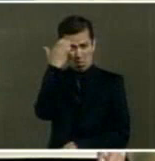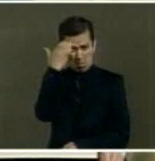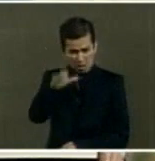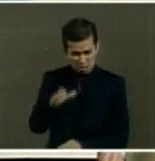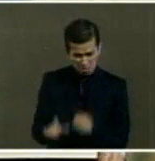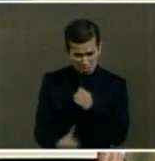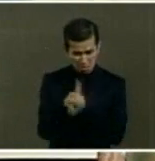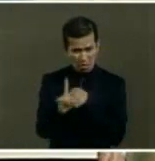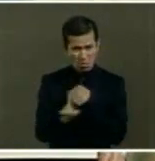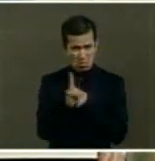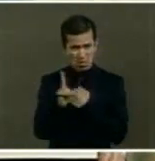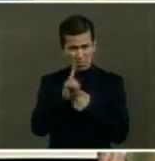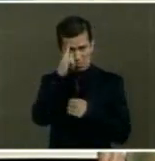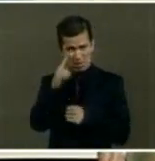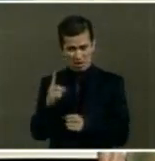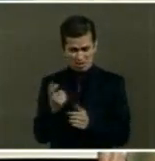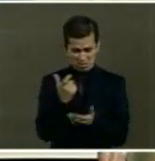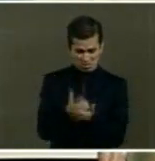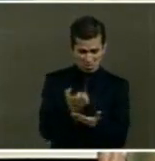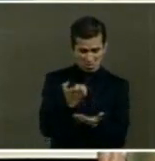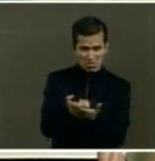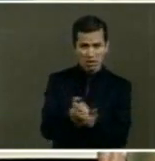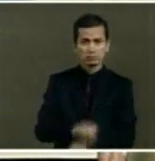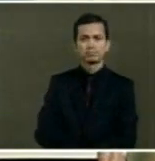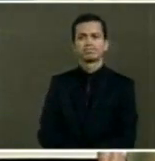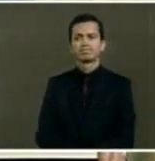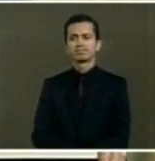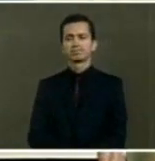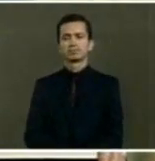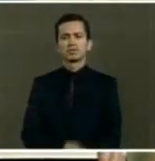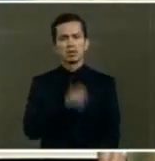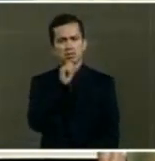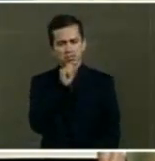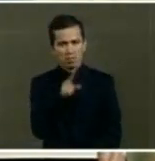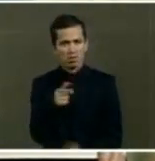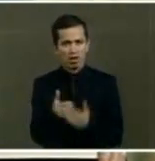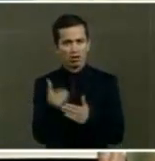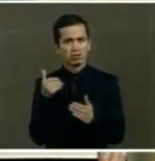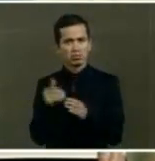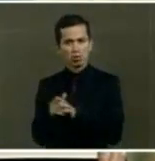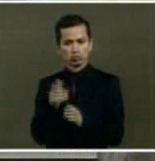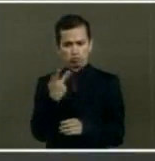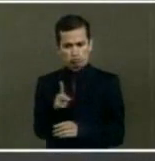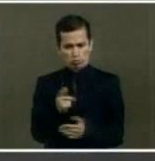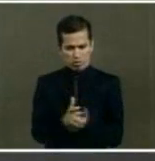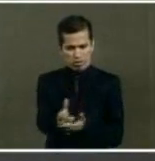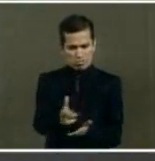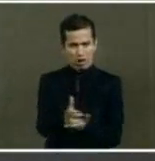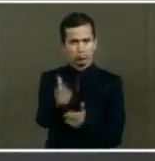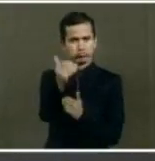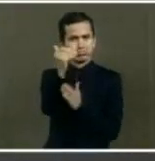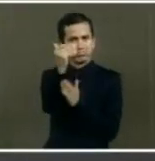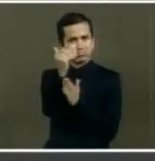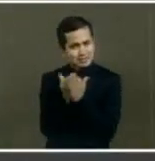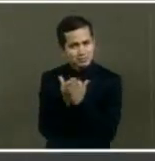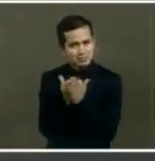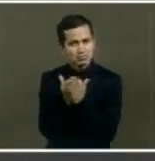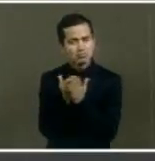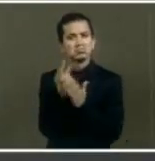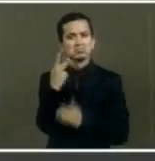Tuvimos problemas y hubo una baja en el ingreso de la gente, pero también el censo demuestra, el censo de población y